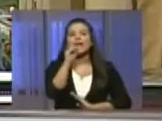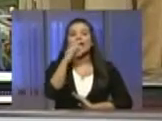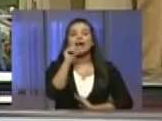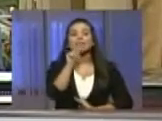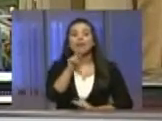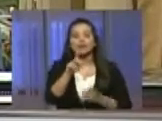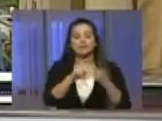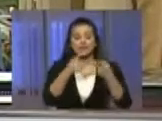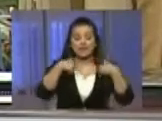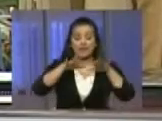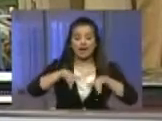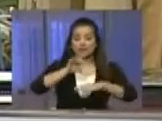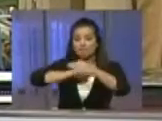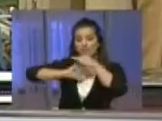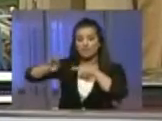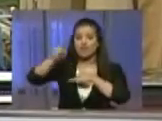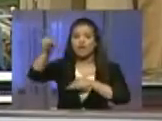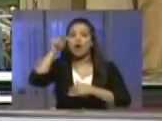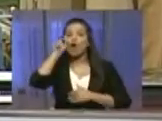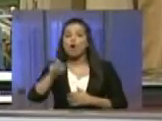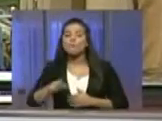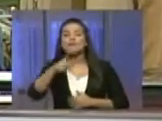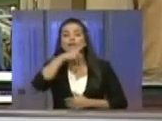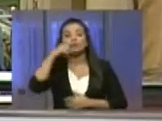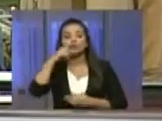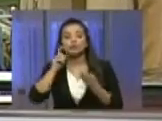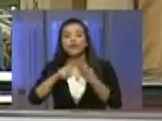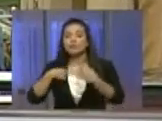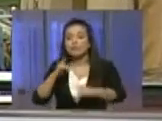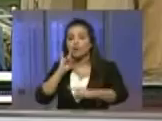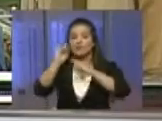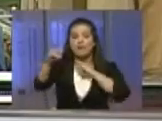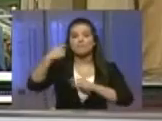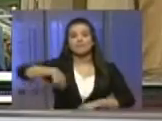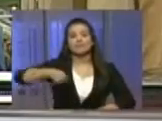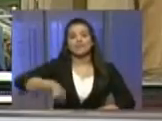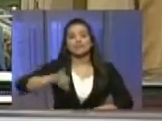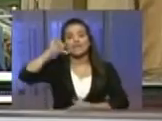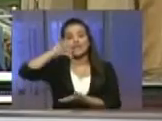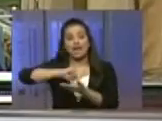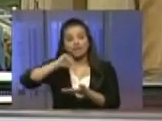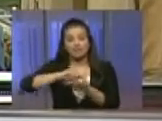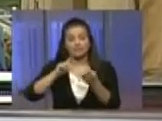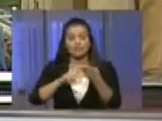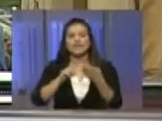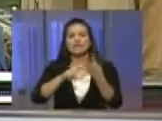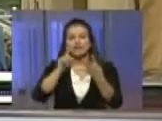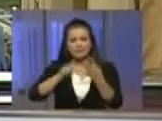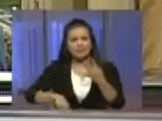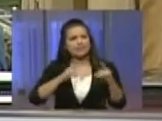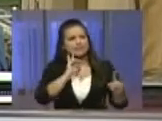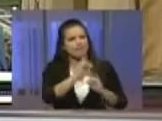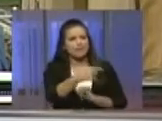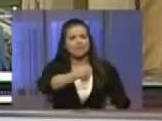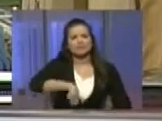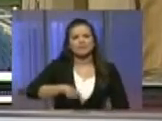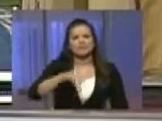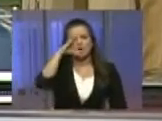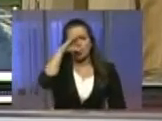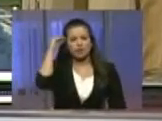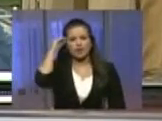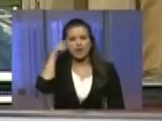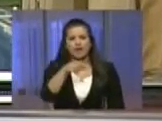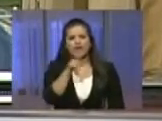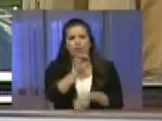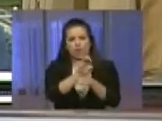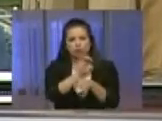hablar también con el presidente rohani de Irán bueno hemos estado en comunicación con el presidente Correa miembros de la